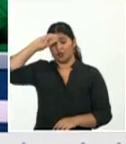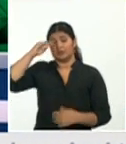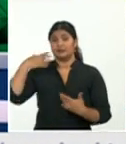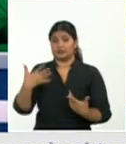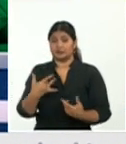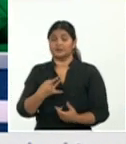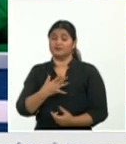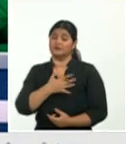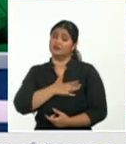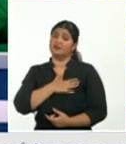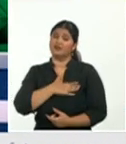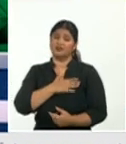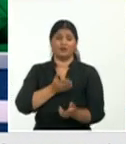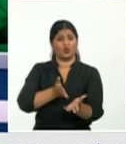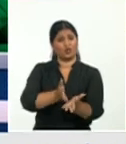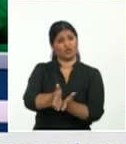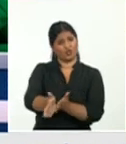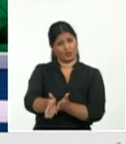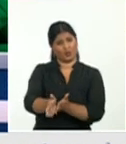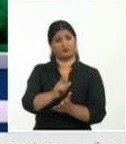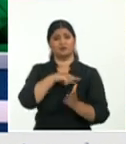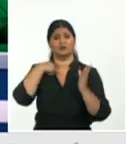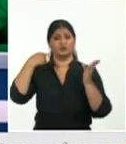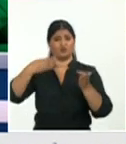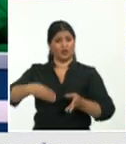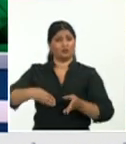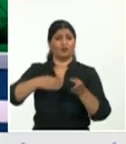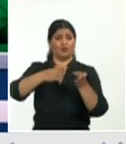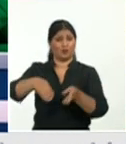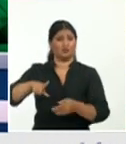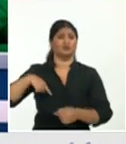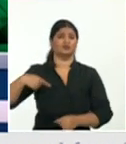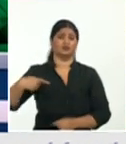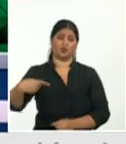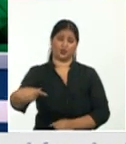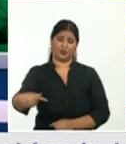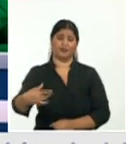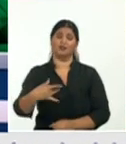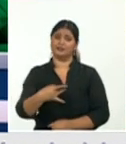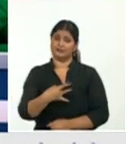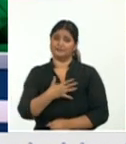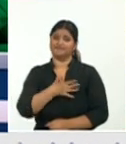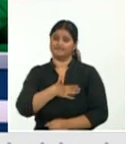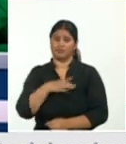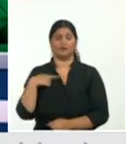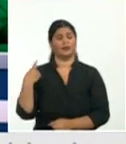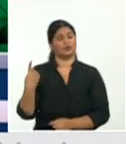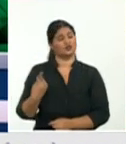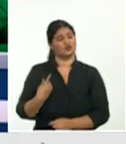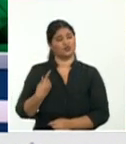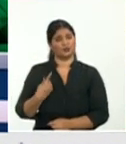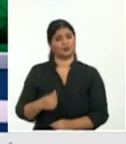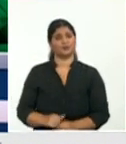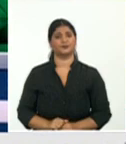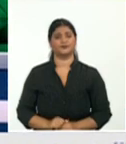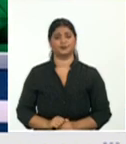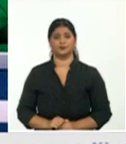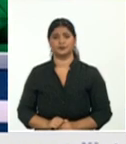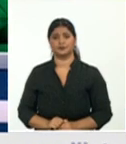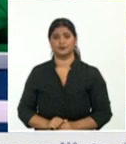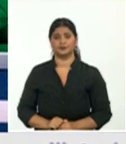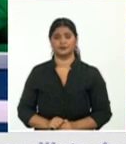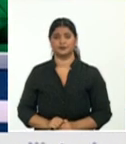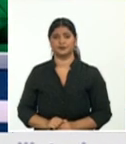del programa de prevención y control de la COVID que se desarrolla en nuestro territorio. 2